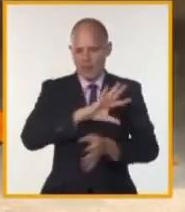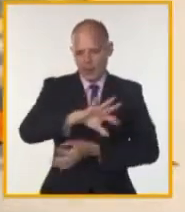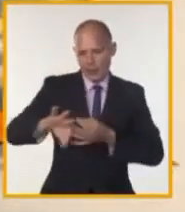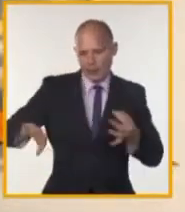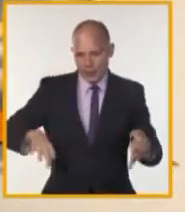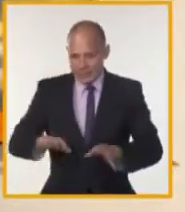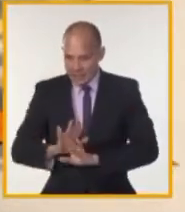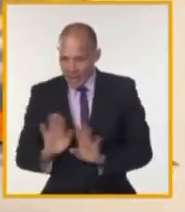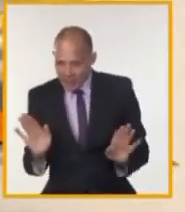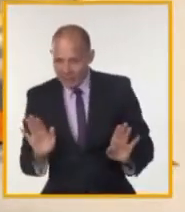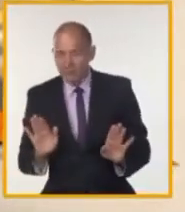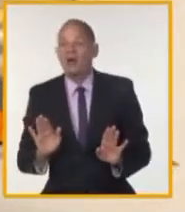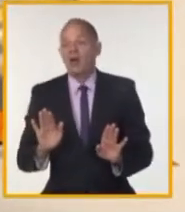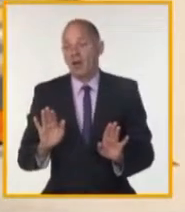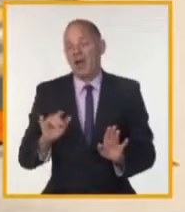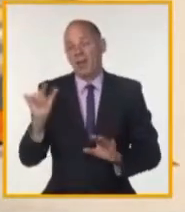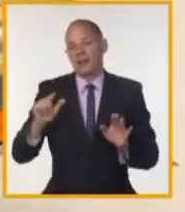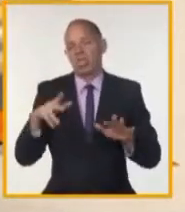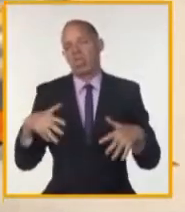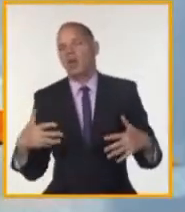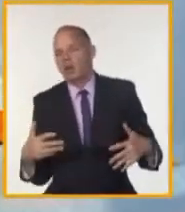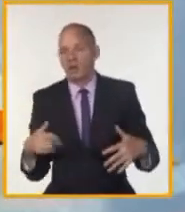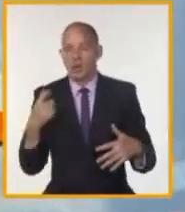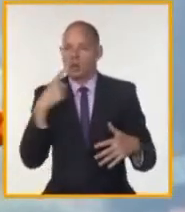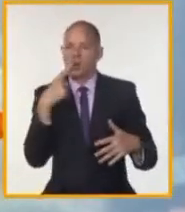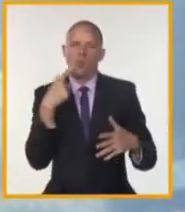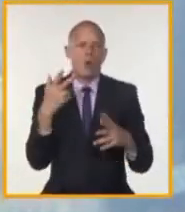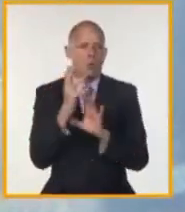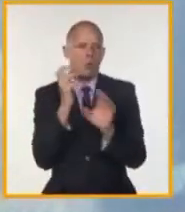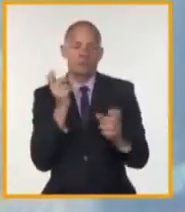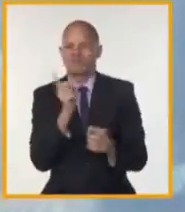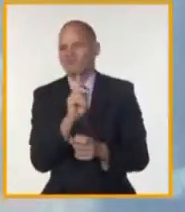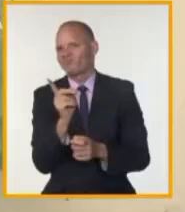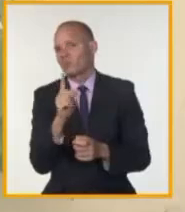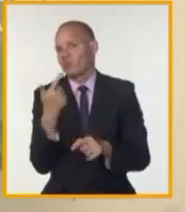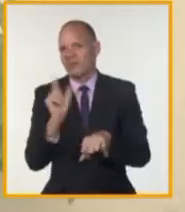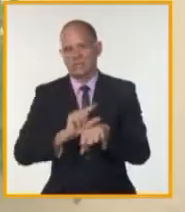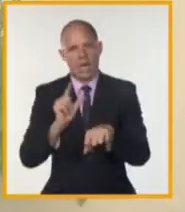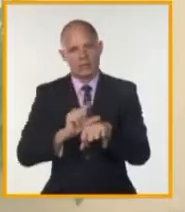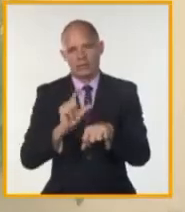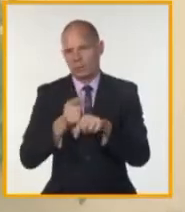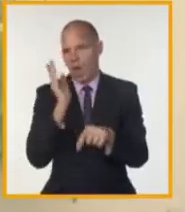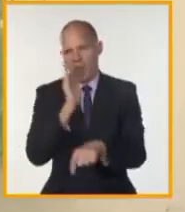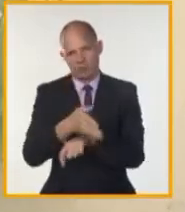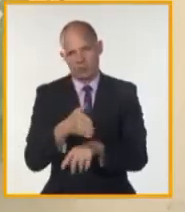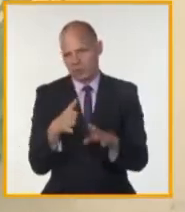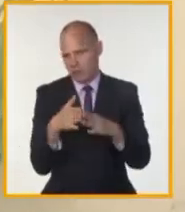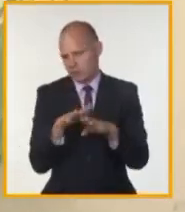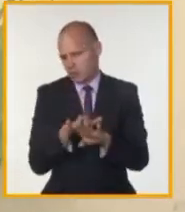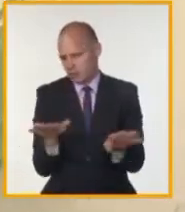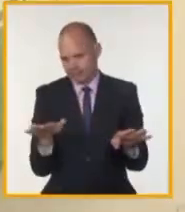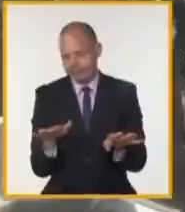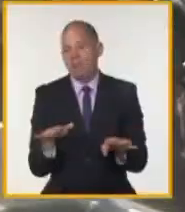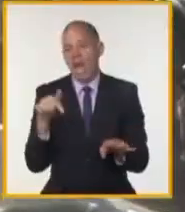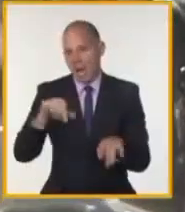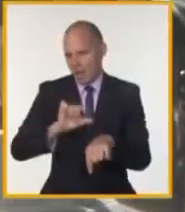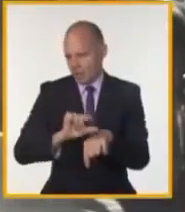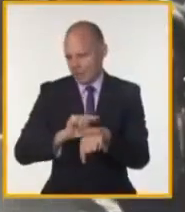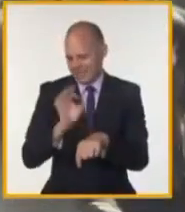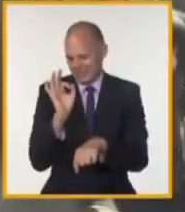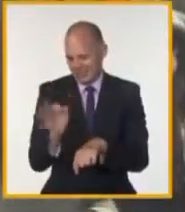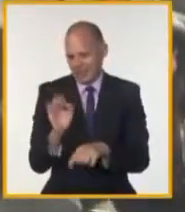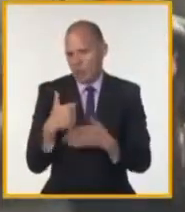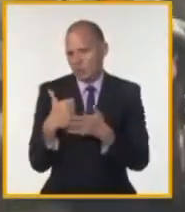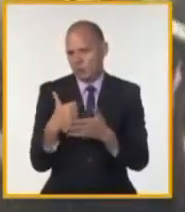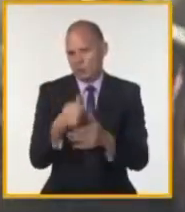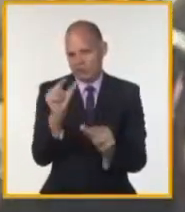133 autos que les explicaba anteriormente. Mantenemos trabajando una flota de 120, 121, 119, pero nunca hemos fallado un turno de hemodiálisis. Con un poco de